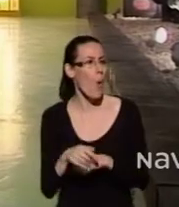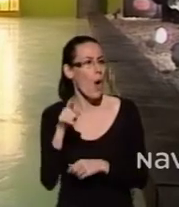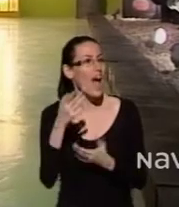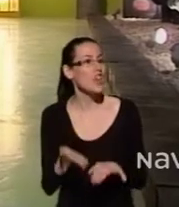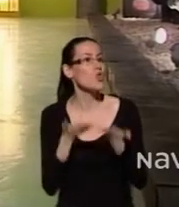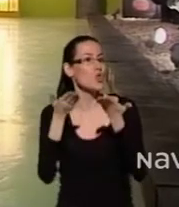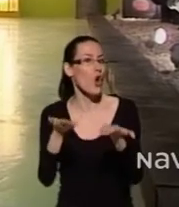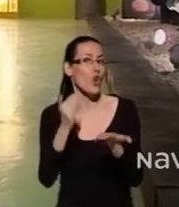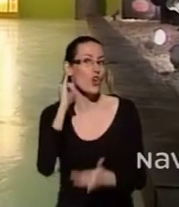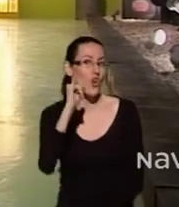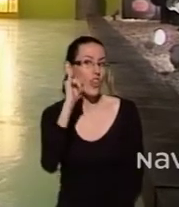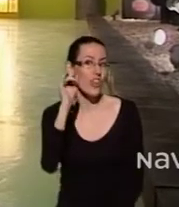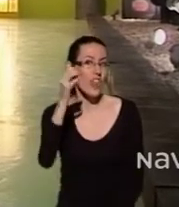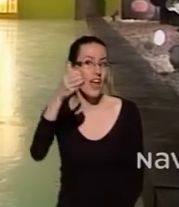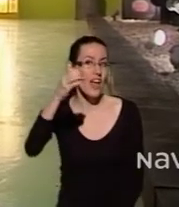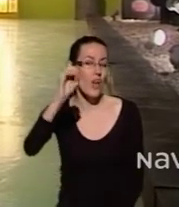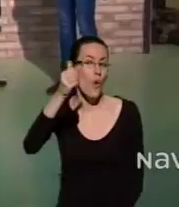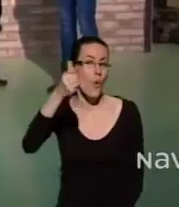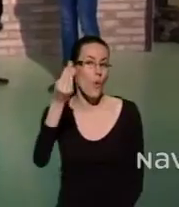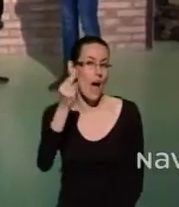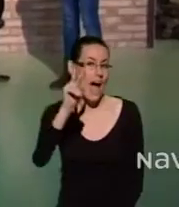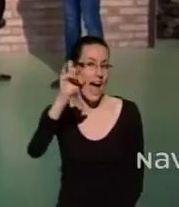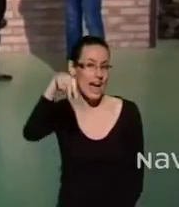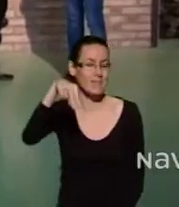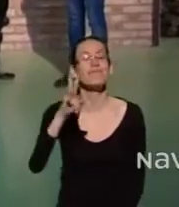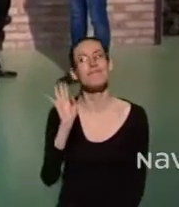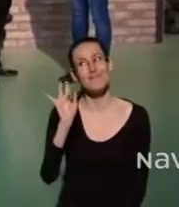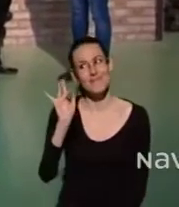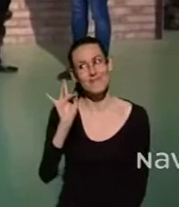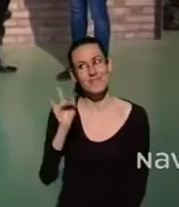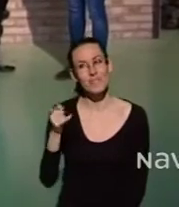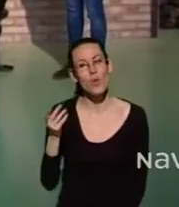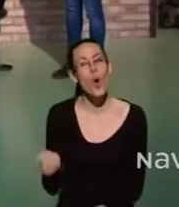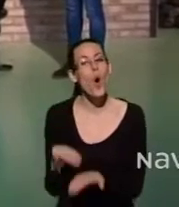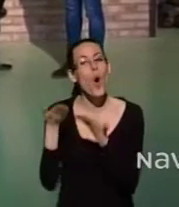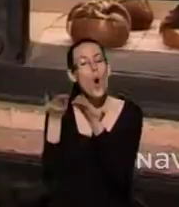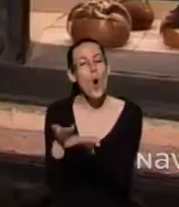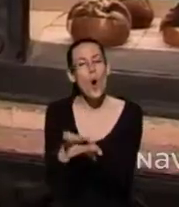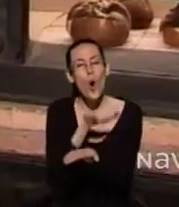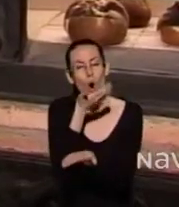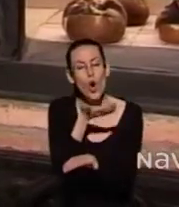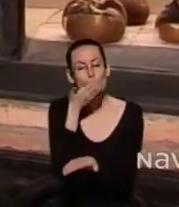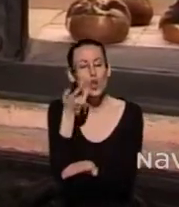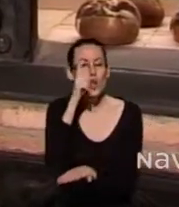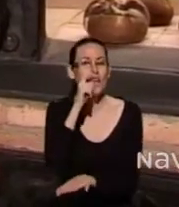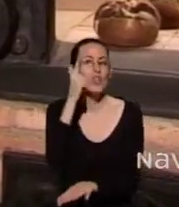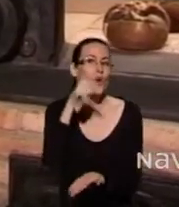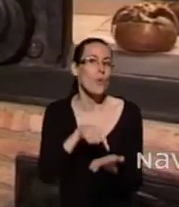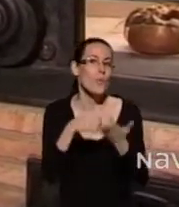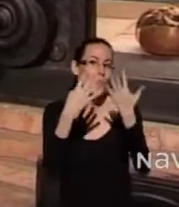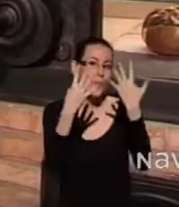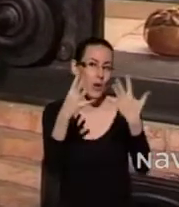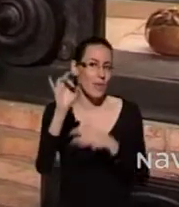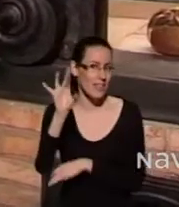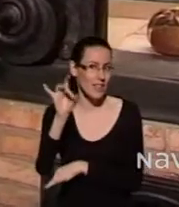de su familia. Este horno es de la familia Iriarte, es un horno de 1915, un horno de leña en el que se estuvo elaborando